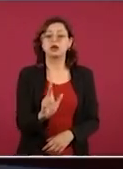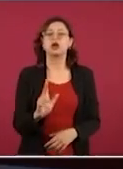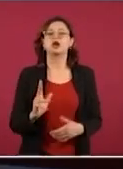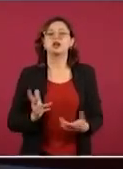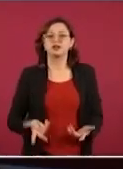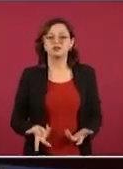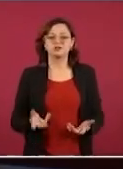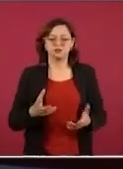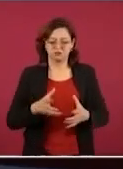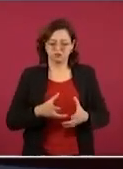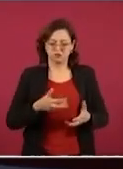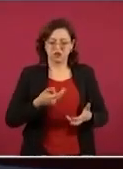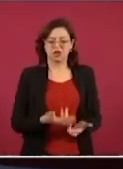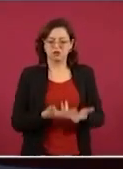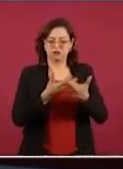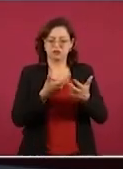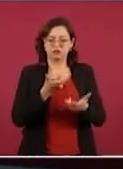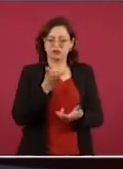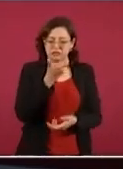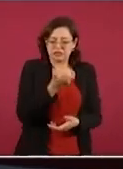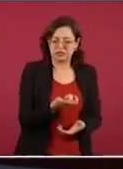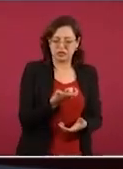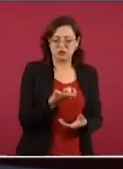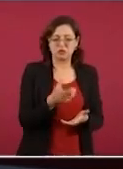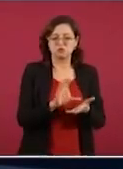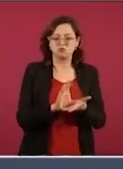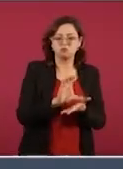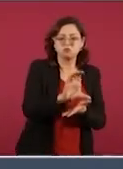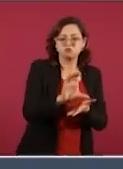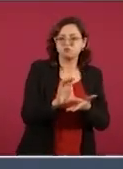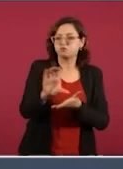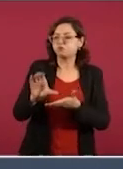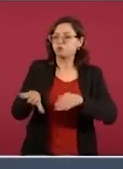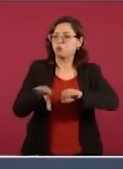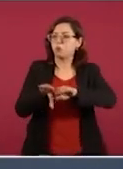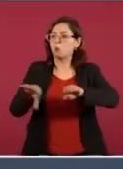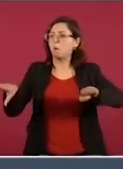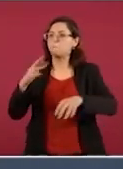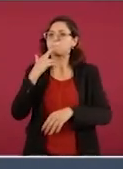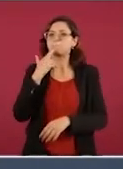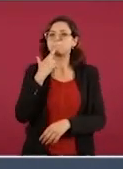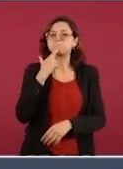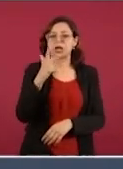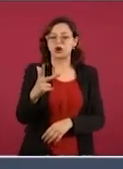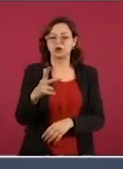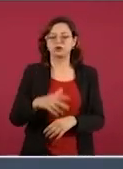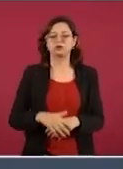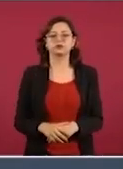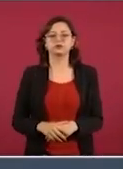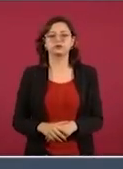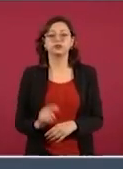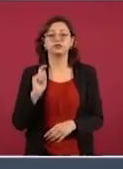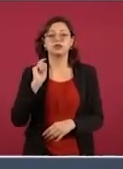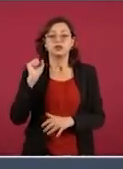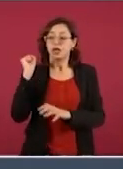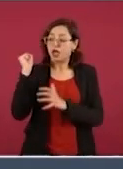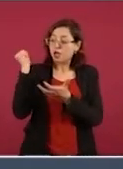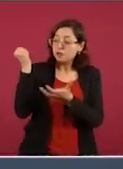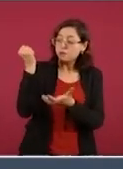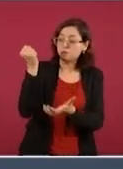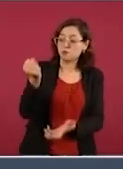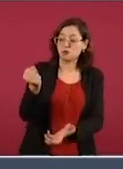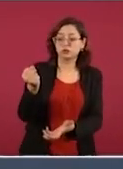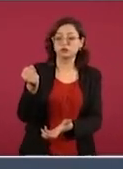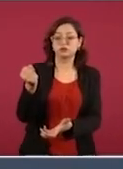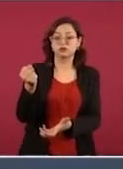mejor distribución de la riqueza. El presupuesto público no